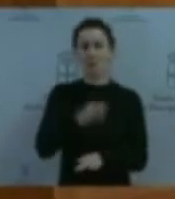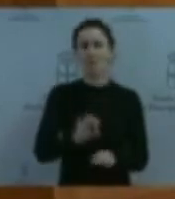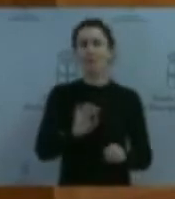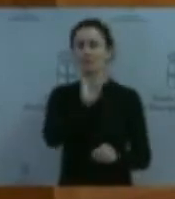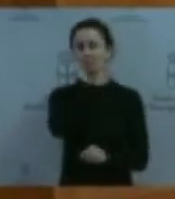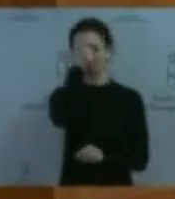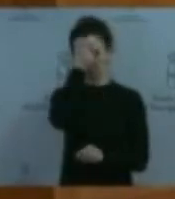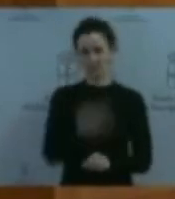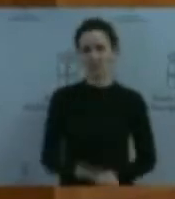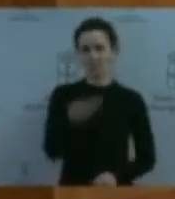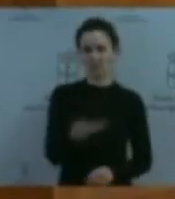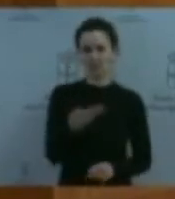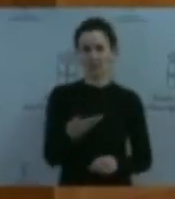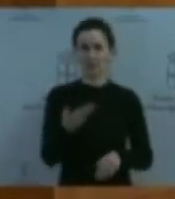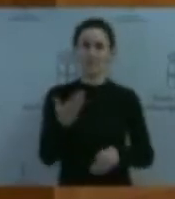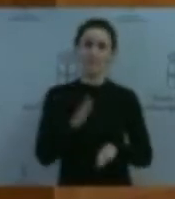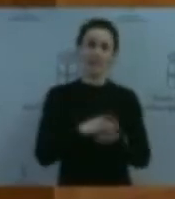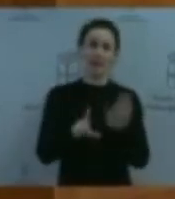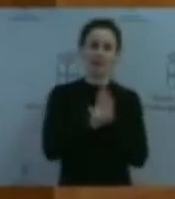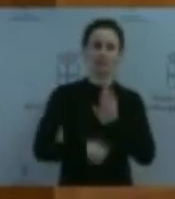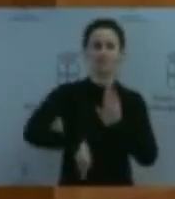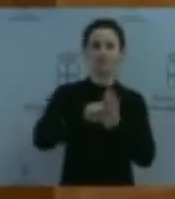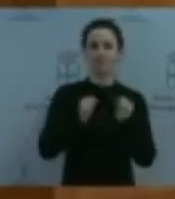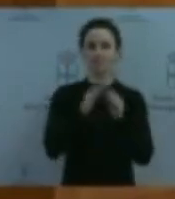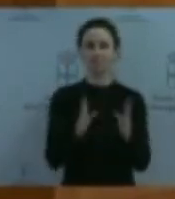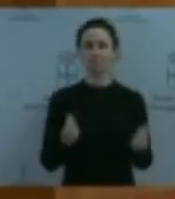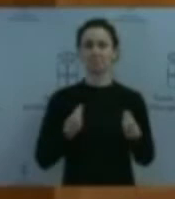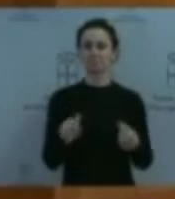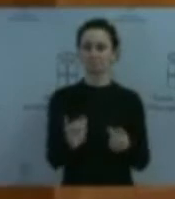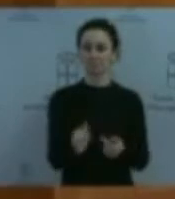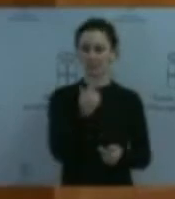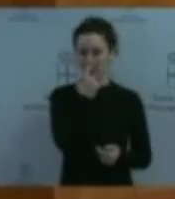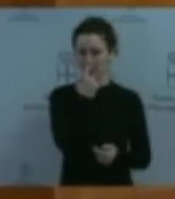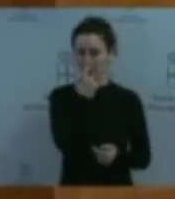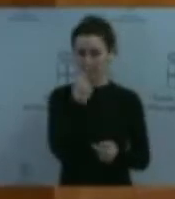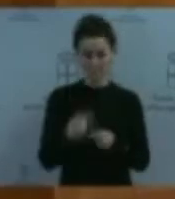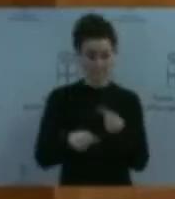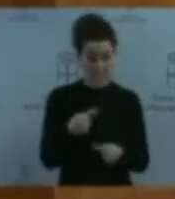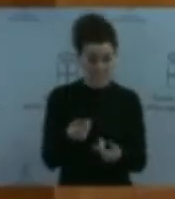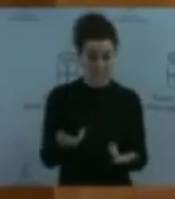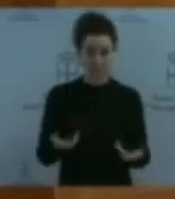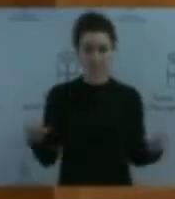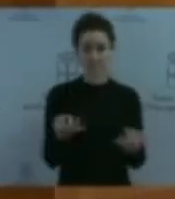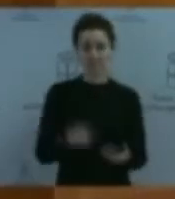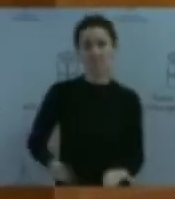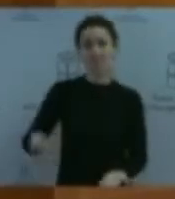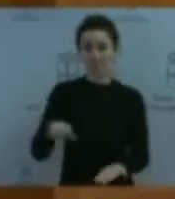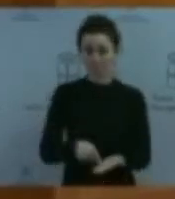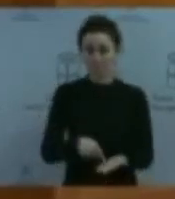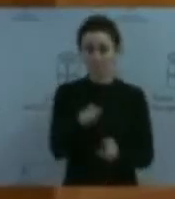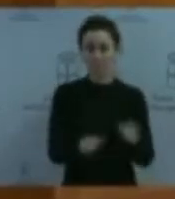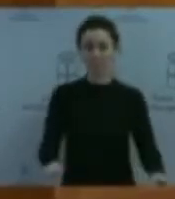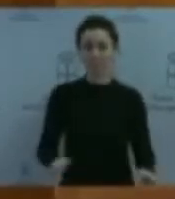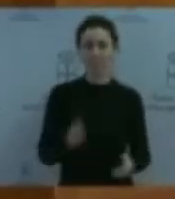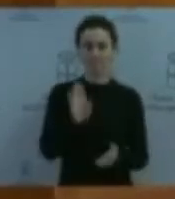leyes y políticas de vivienda. En consecuencia, como nos están exigiendo personas representantes, movimientos sociales, entidades